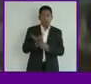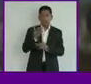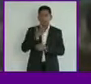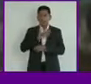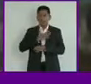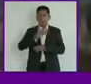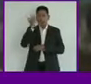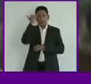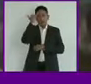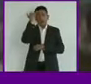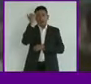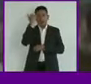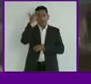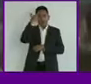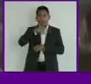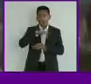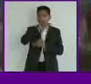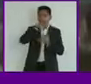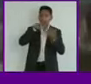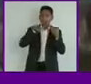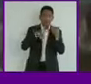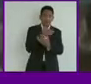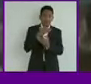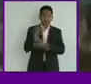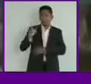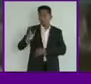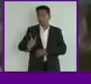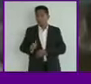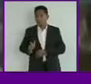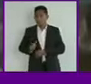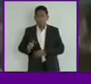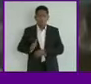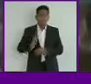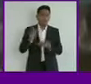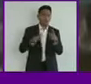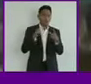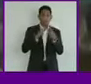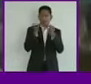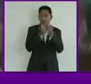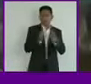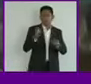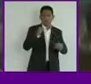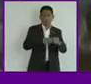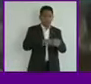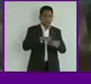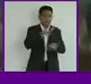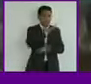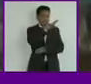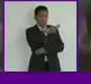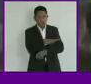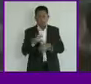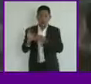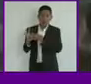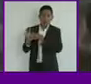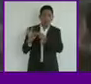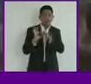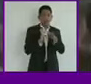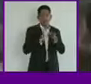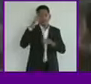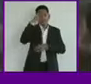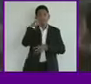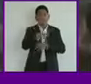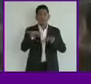hay que trabajar en conjunto, tanto gobiernos, instituciones y la sociedad en general, para brindar más importancia y